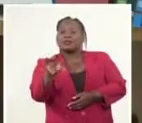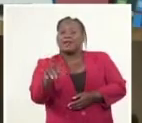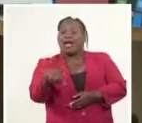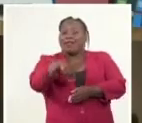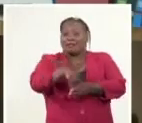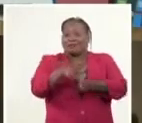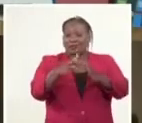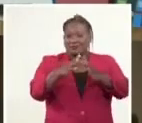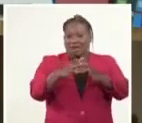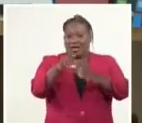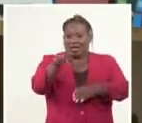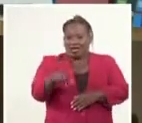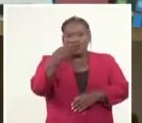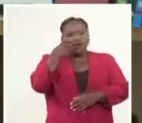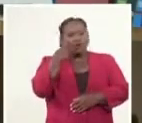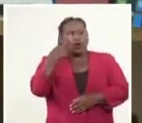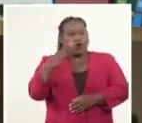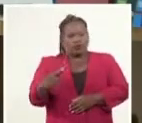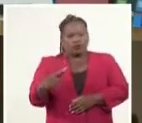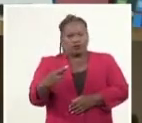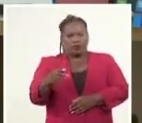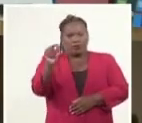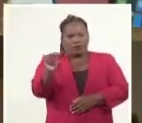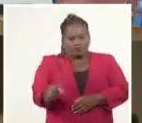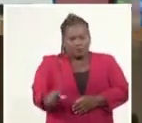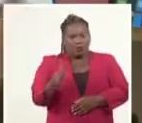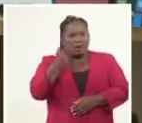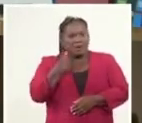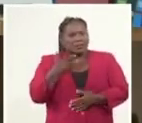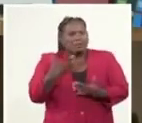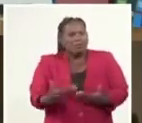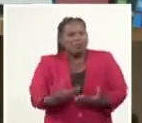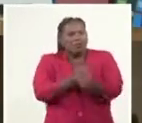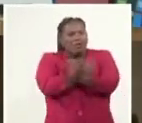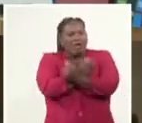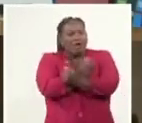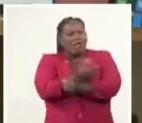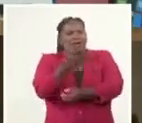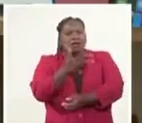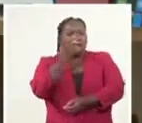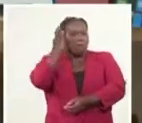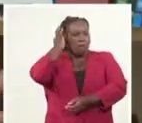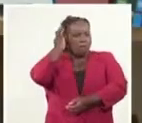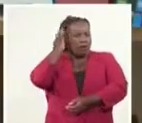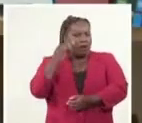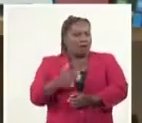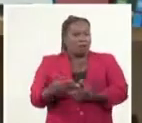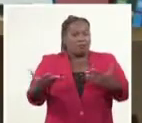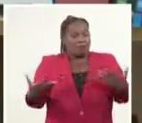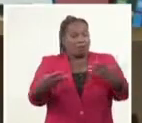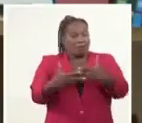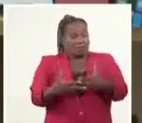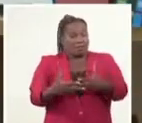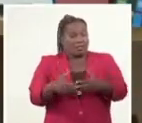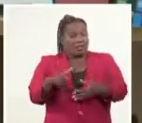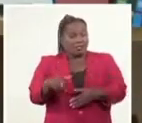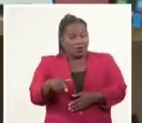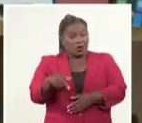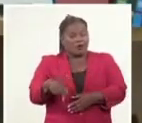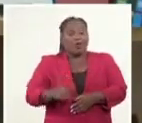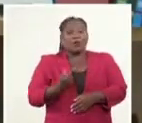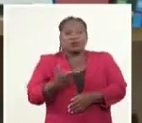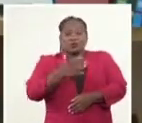las de las personas que más vulnerabilidad tienen precisamente son las mujeres por todavía las relaciones patriarcales de la